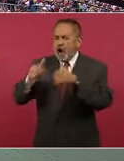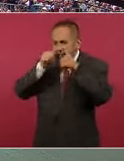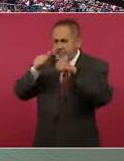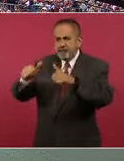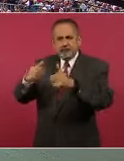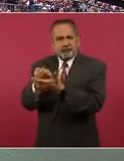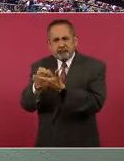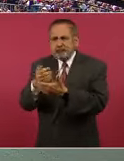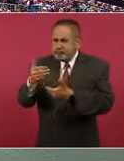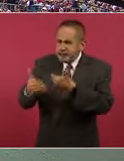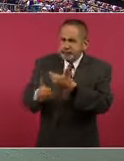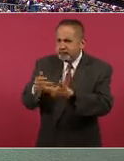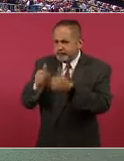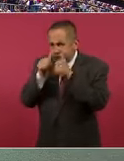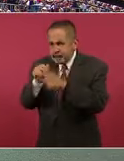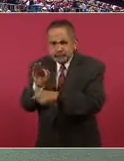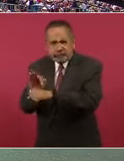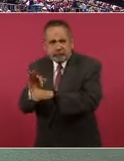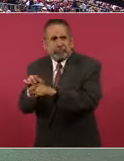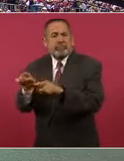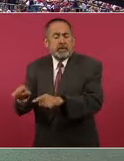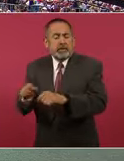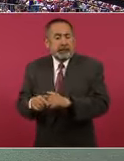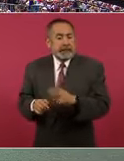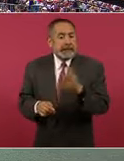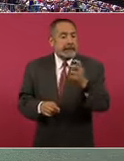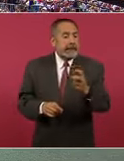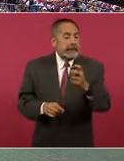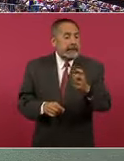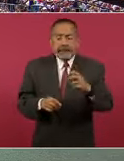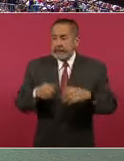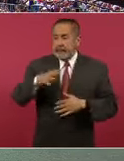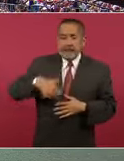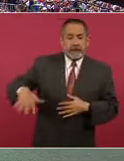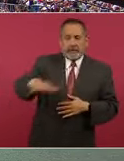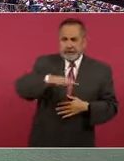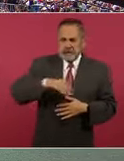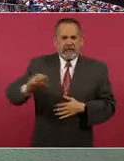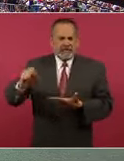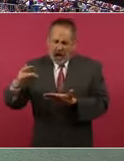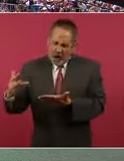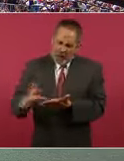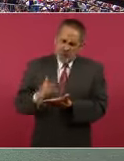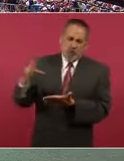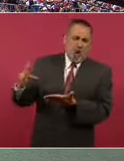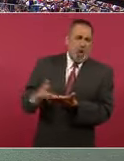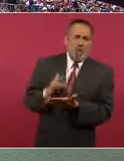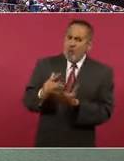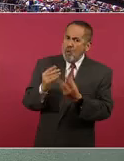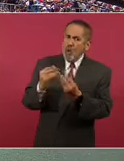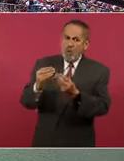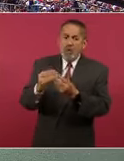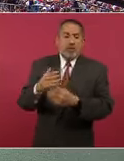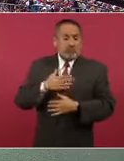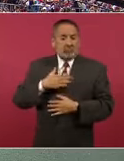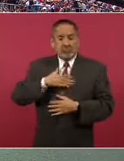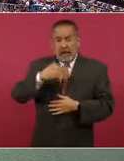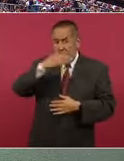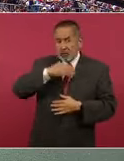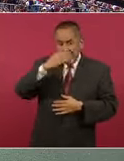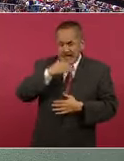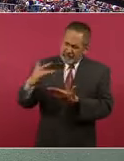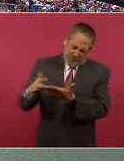Bajo estos principios, el movimiento obrero apoyó decididamente al gobierno en su